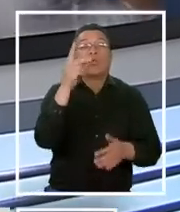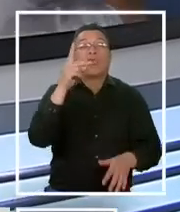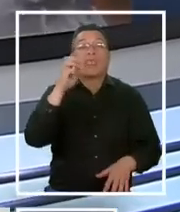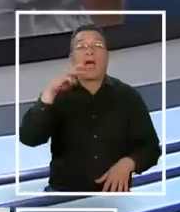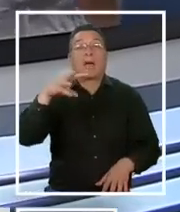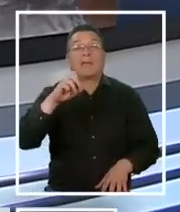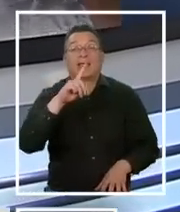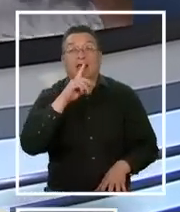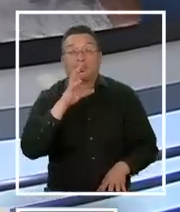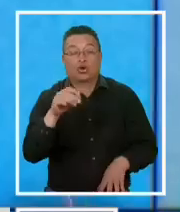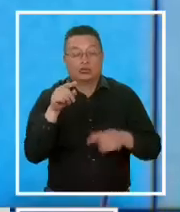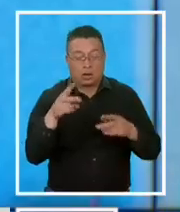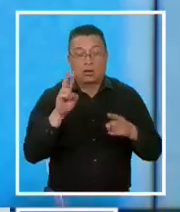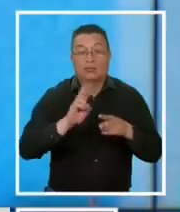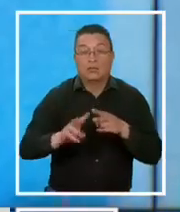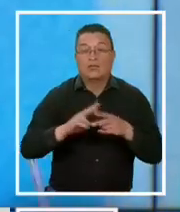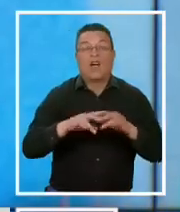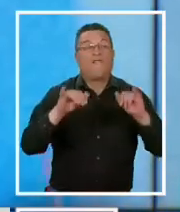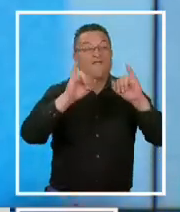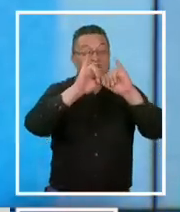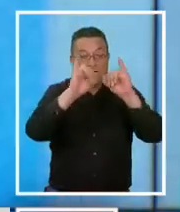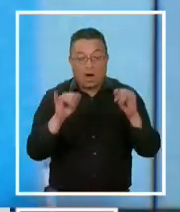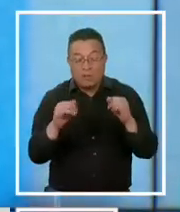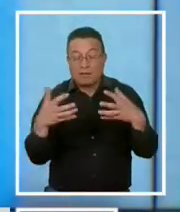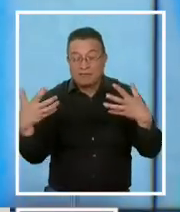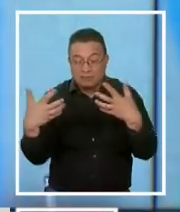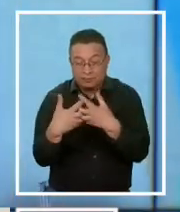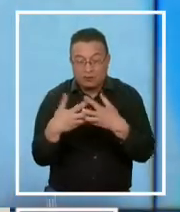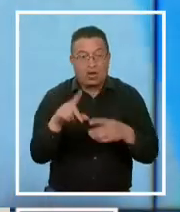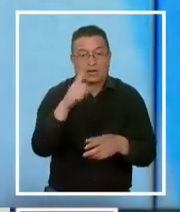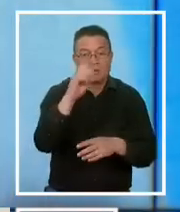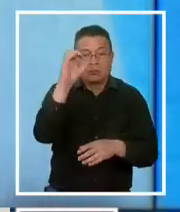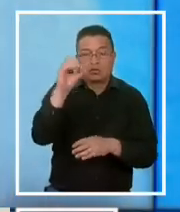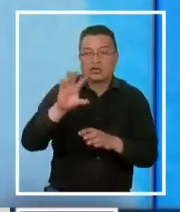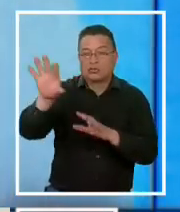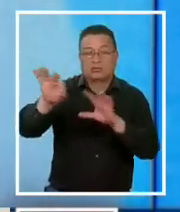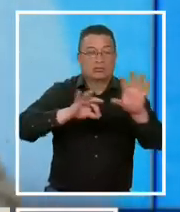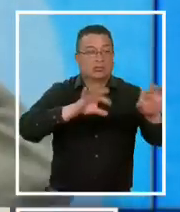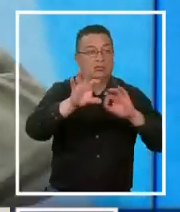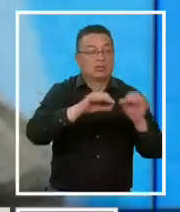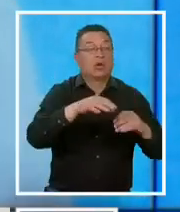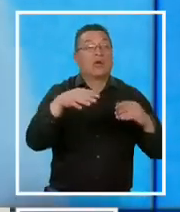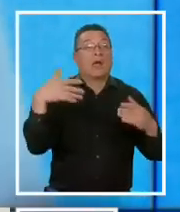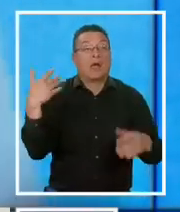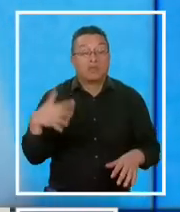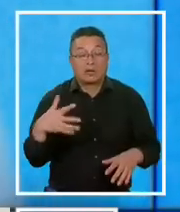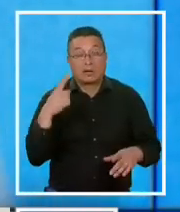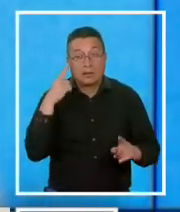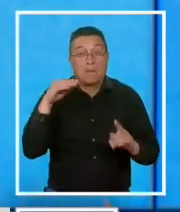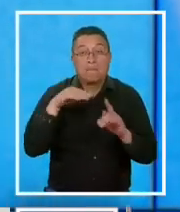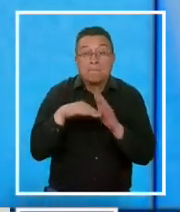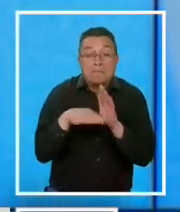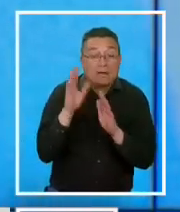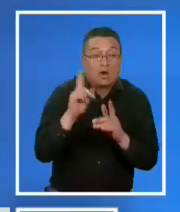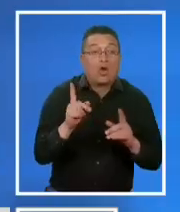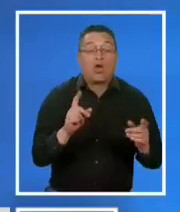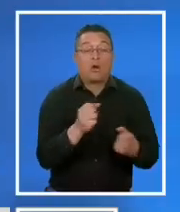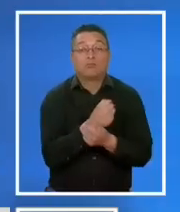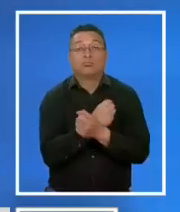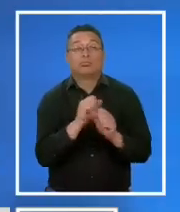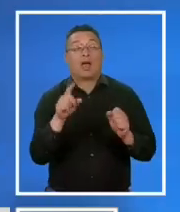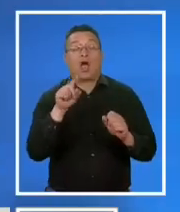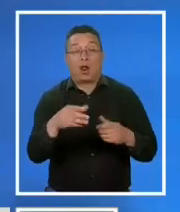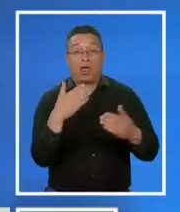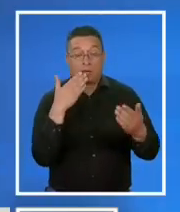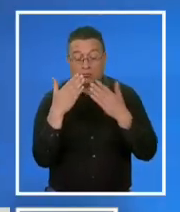en el árbitro y en la forma si es mixto o completamente elegido que puede ser relevante pero no en lo central no podemos abandonar